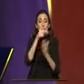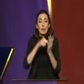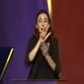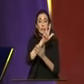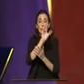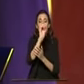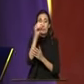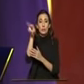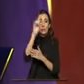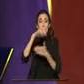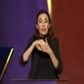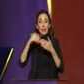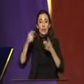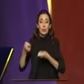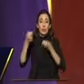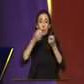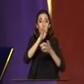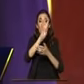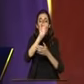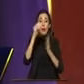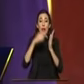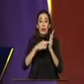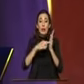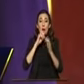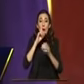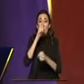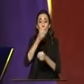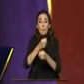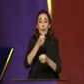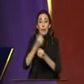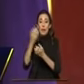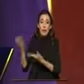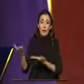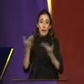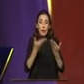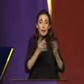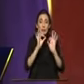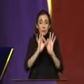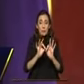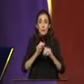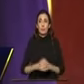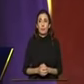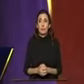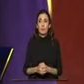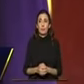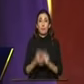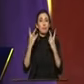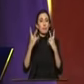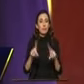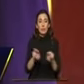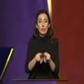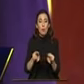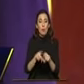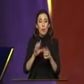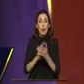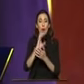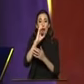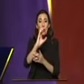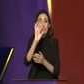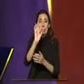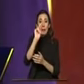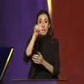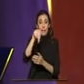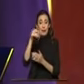40.000 empleos directos y miles de trabajos indirectos. Además, la misma corporación